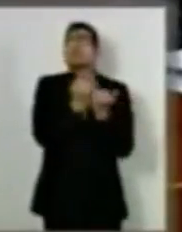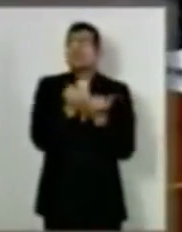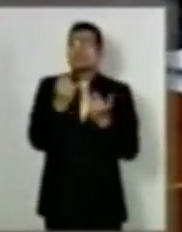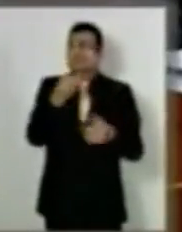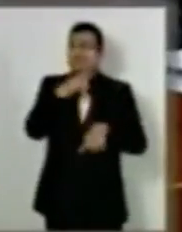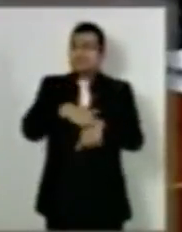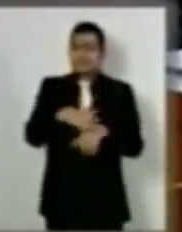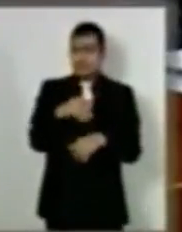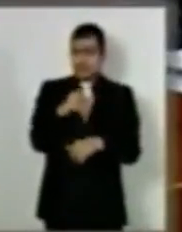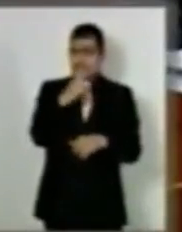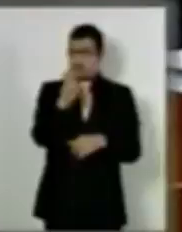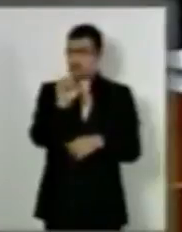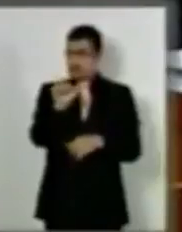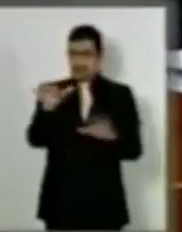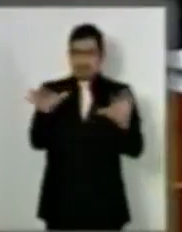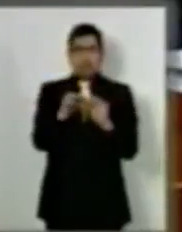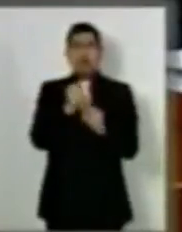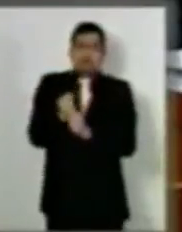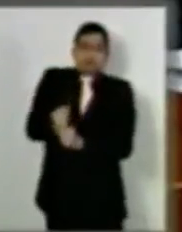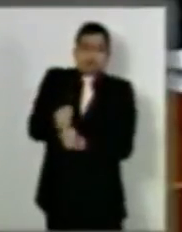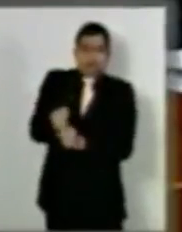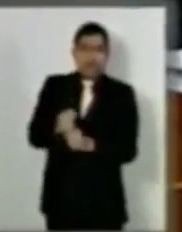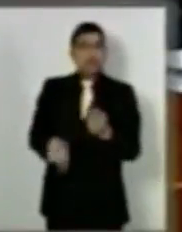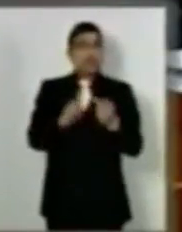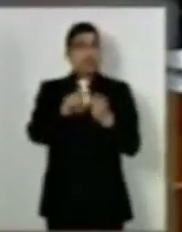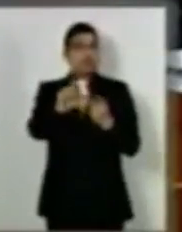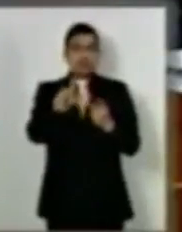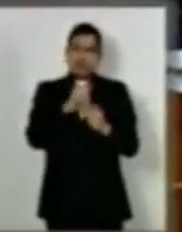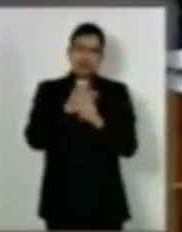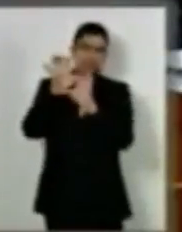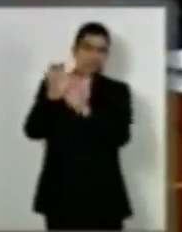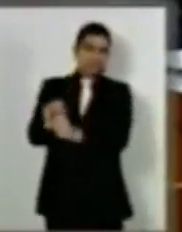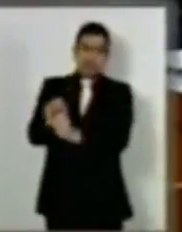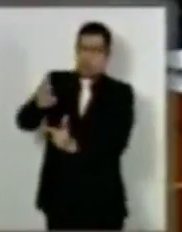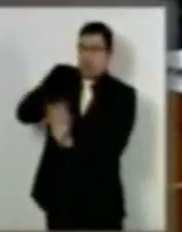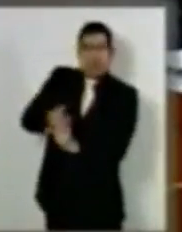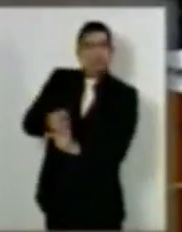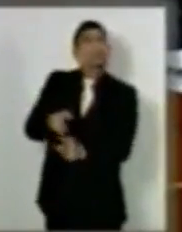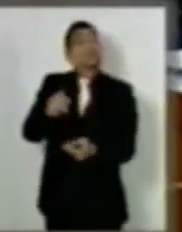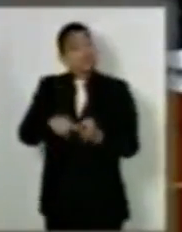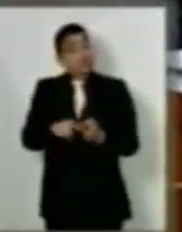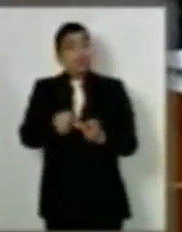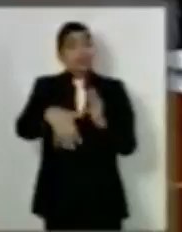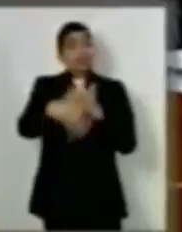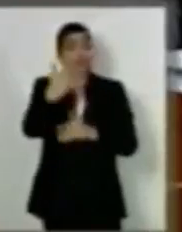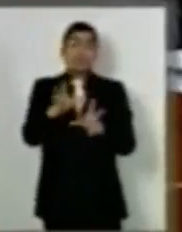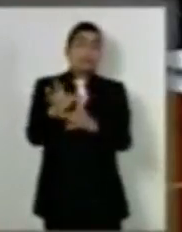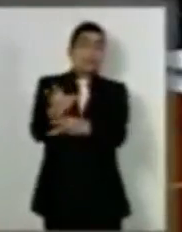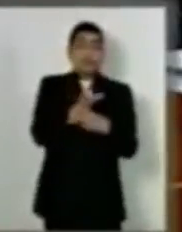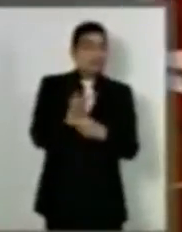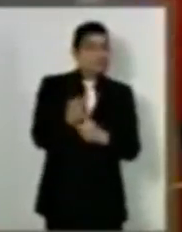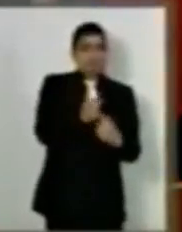que 216 fueron por tortura, 28 por privación de la vida y 15 por